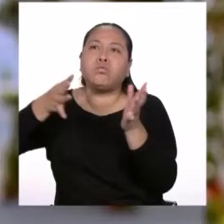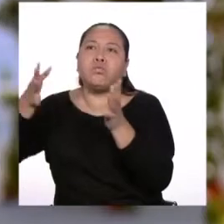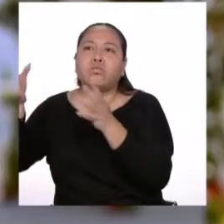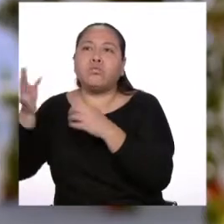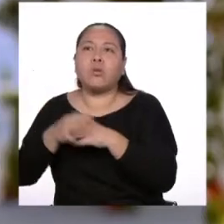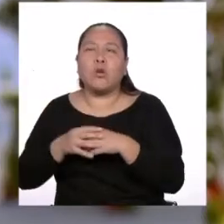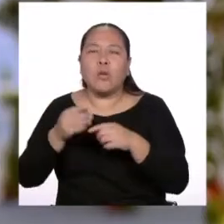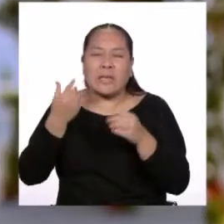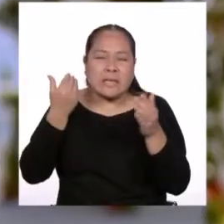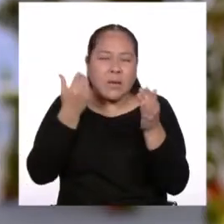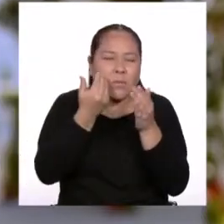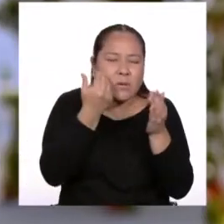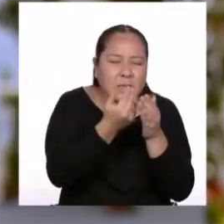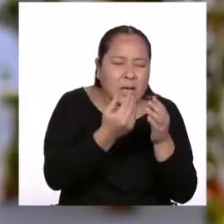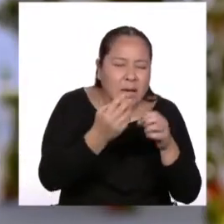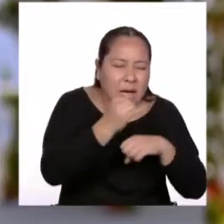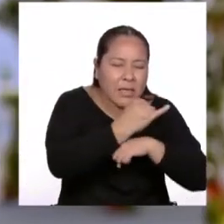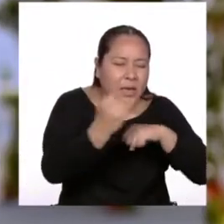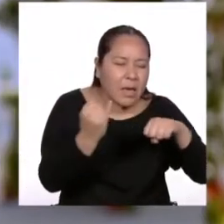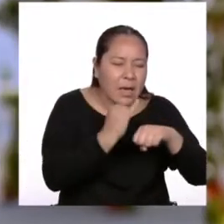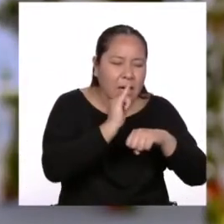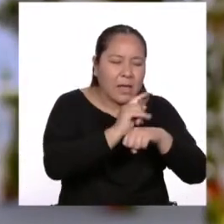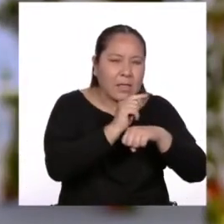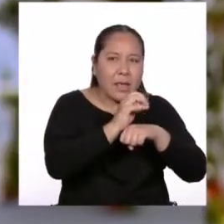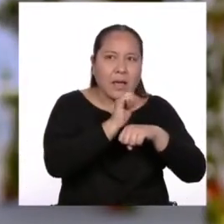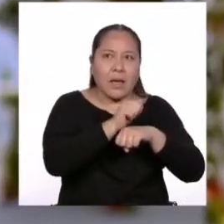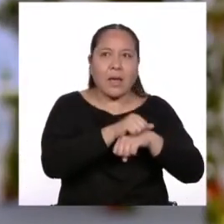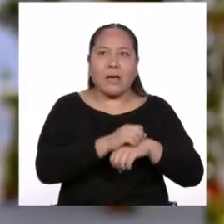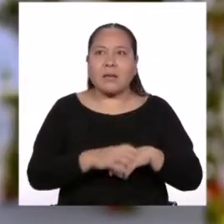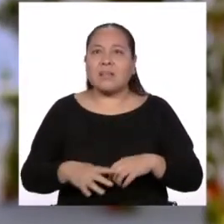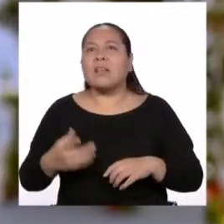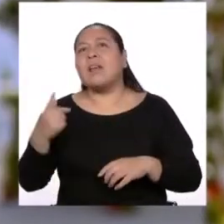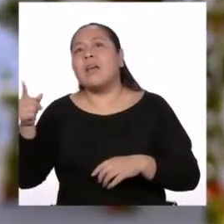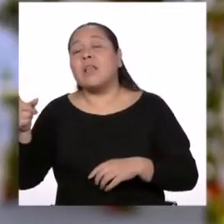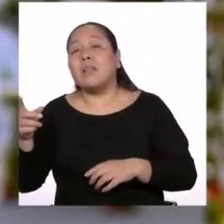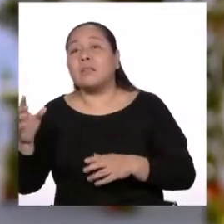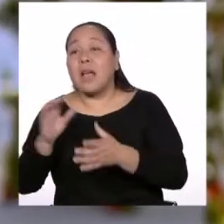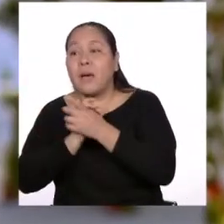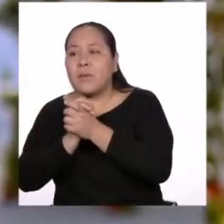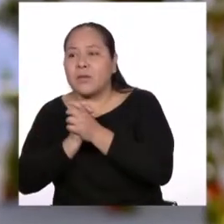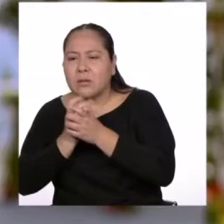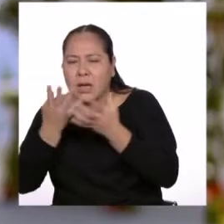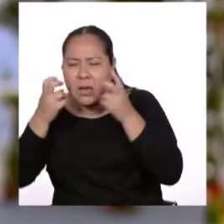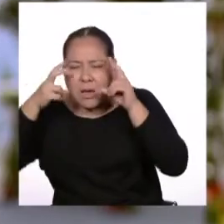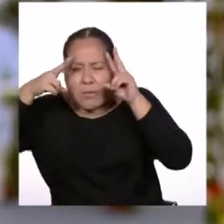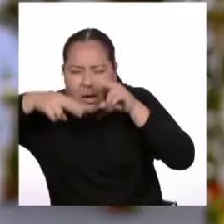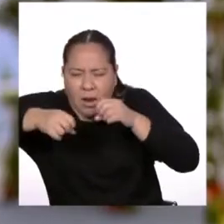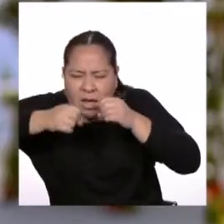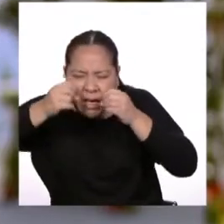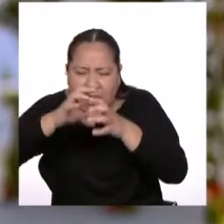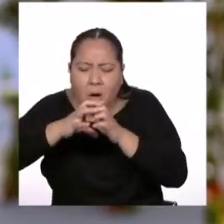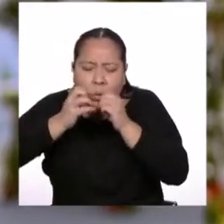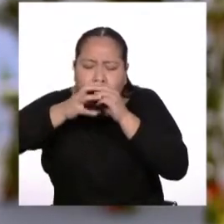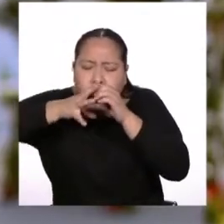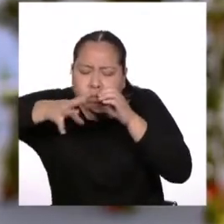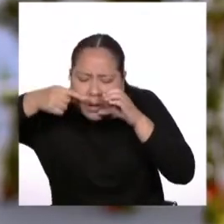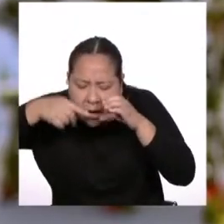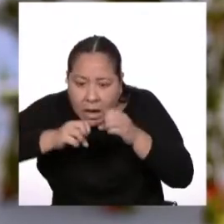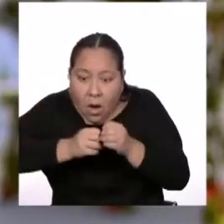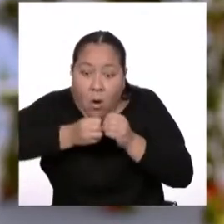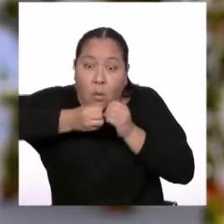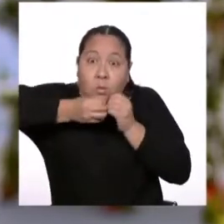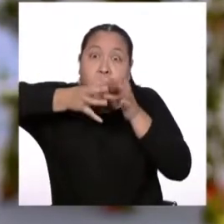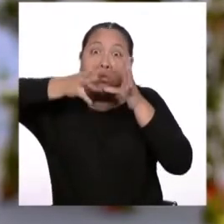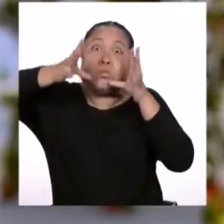cuando estábamos cerca de llegar a Ítaca, mis compañeros decidieron ver qué había en la bolsa, dejando escapar todos los vientos y desatando una